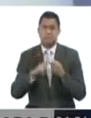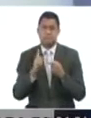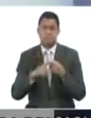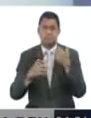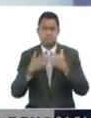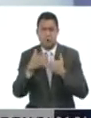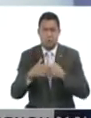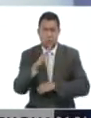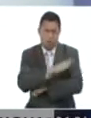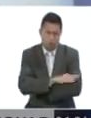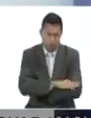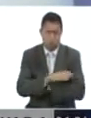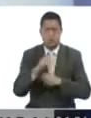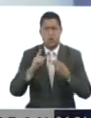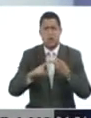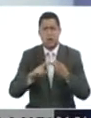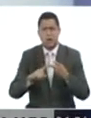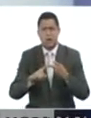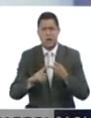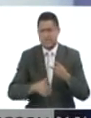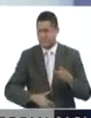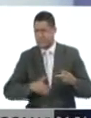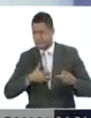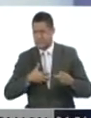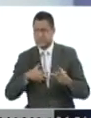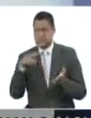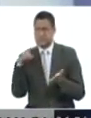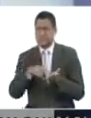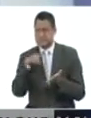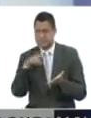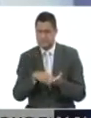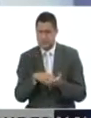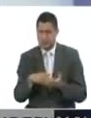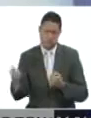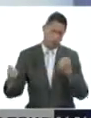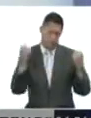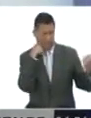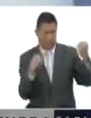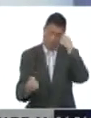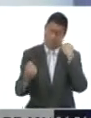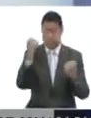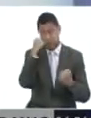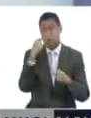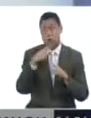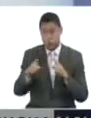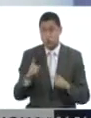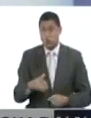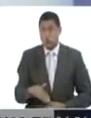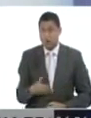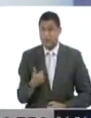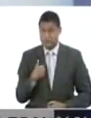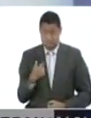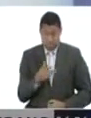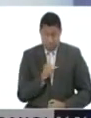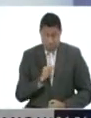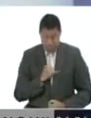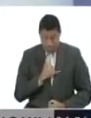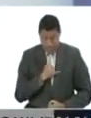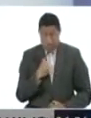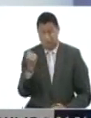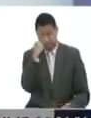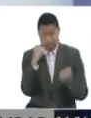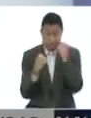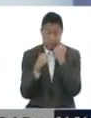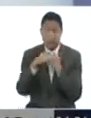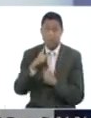problemas de conducta, que pudieran ser agresivos, que pudieran tener autoagresión, que es otro síntoma que puede presentarse, ellos